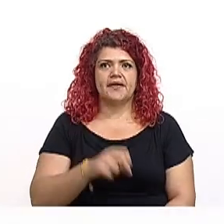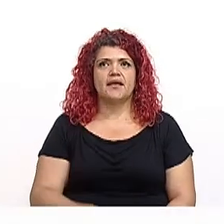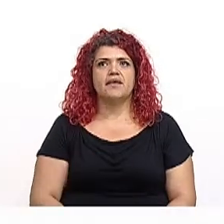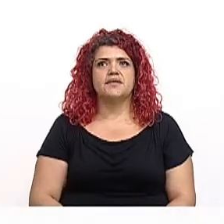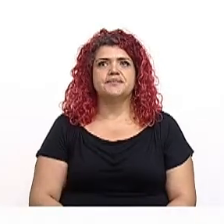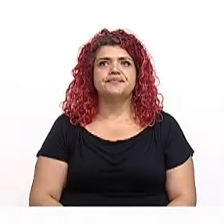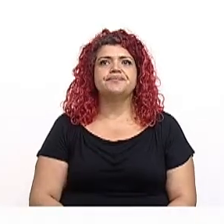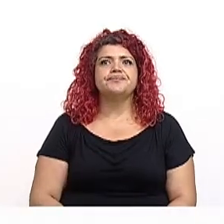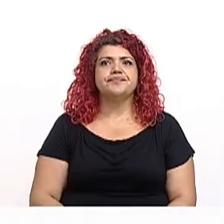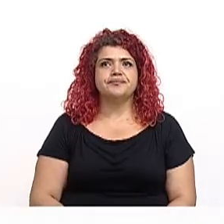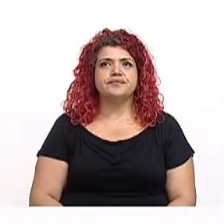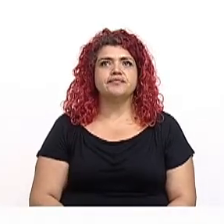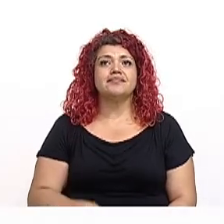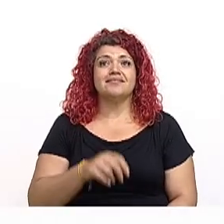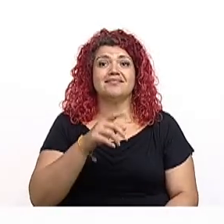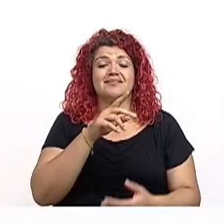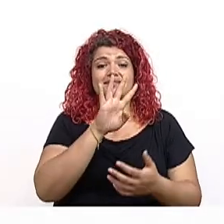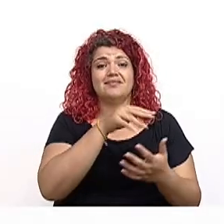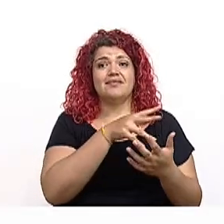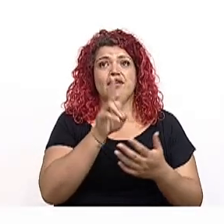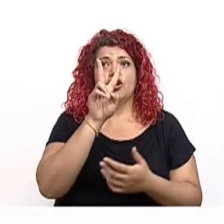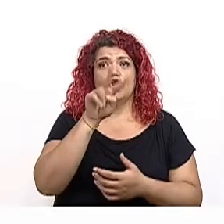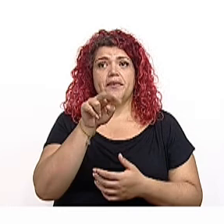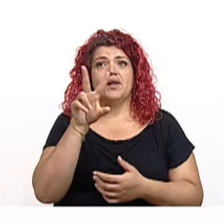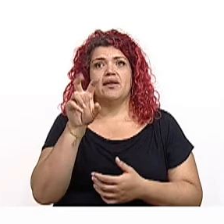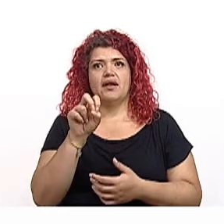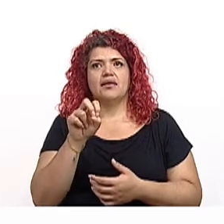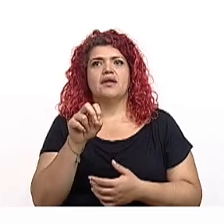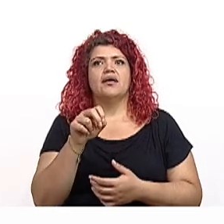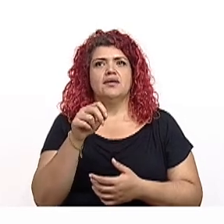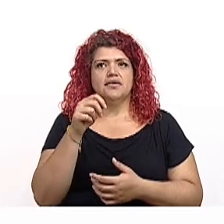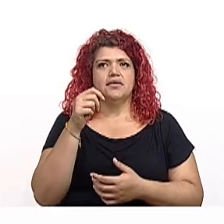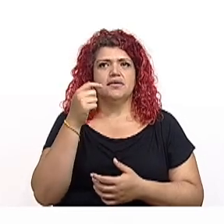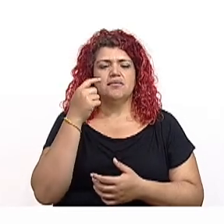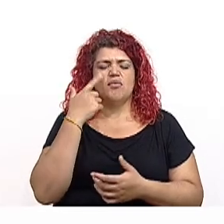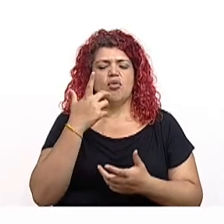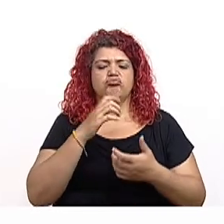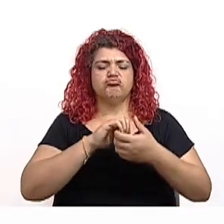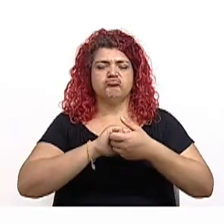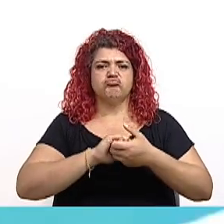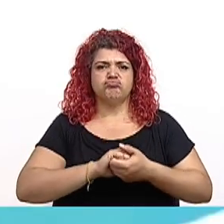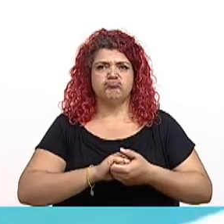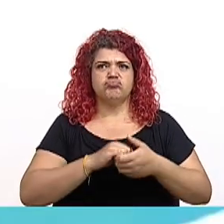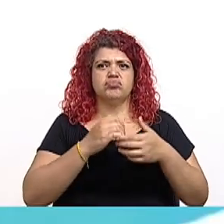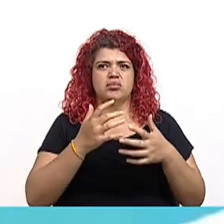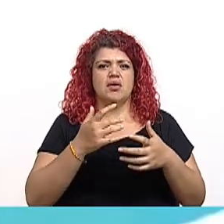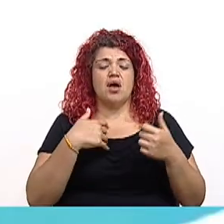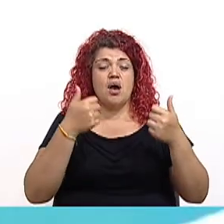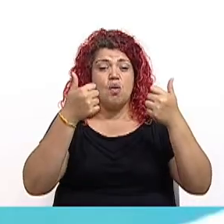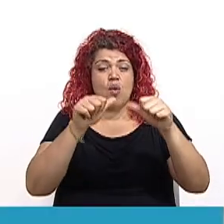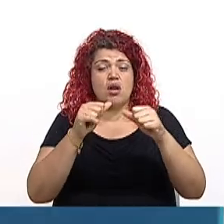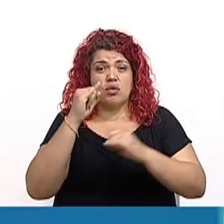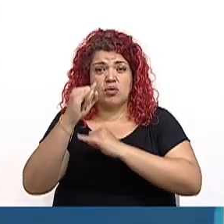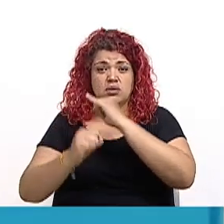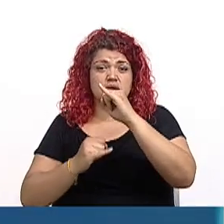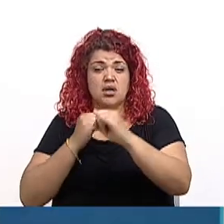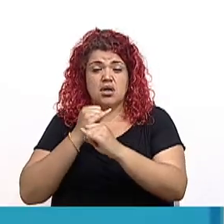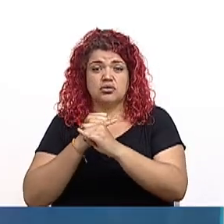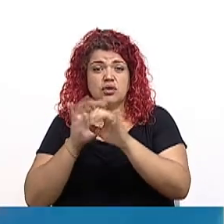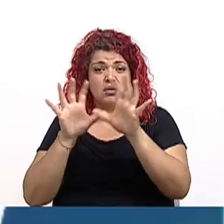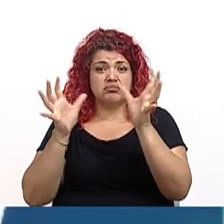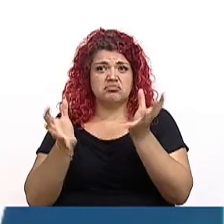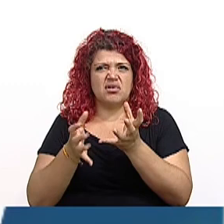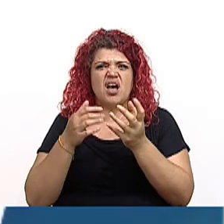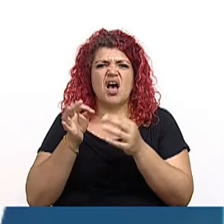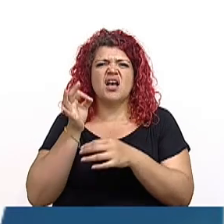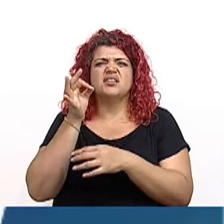La Agenda 2030 y los Objetivos de Desarrollo Sostenible. Se trata de un acuerdo internacional sin precedentes, con vigencia hasta el